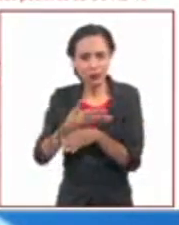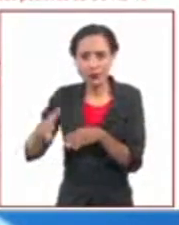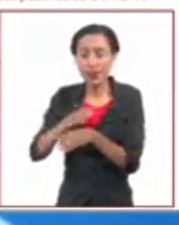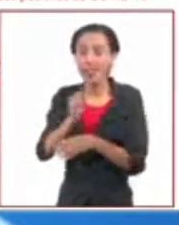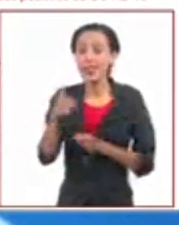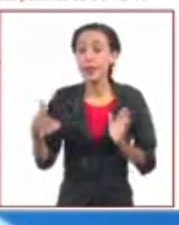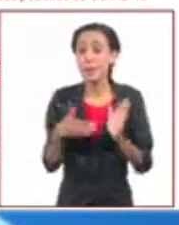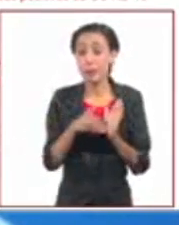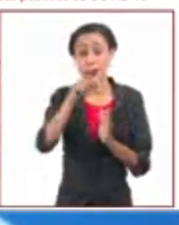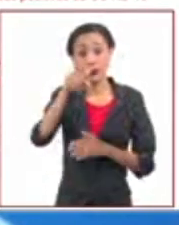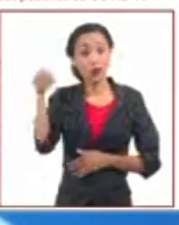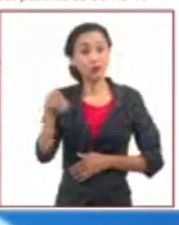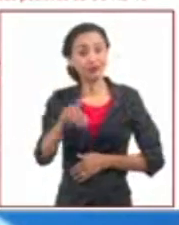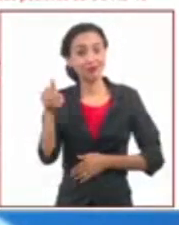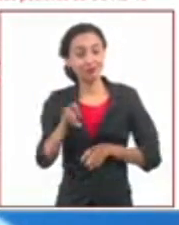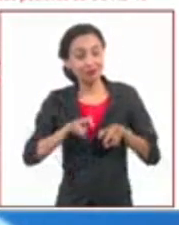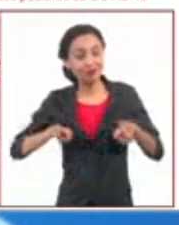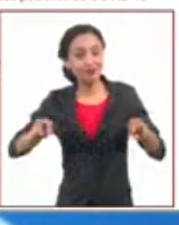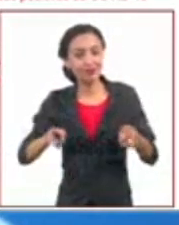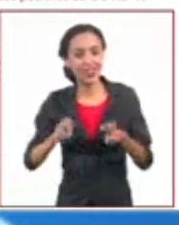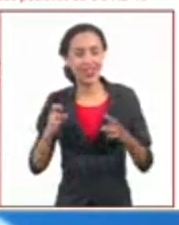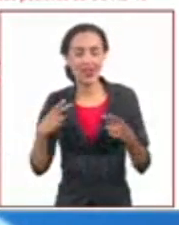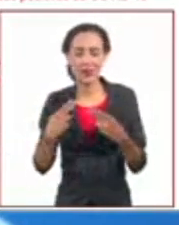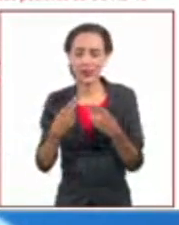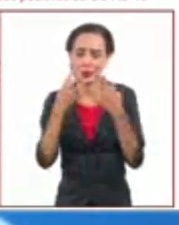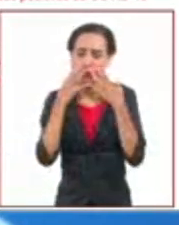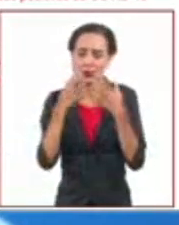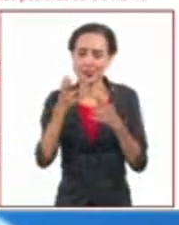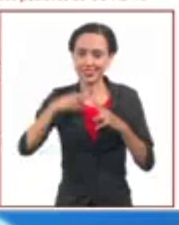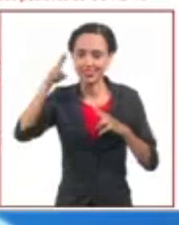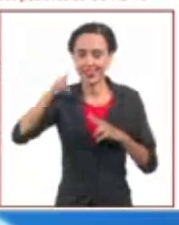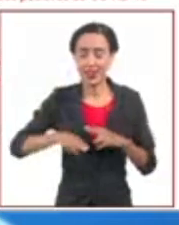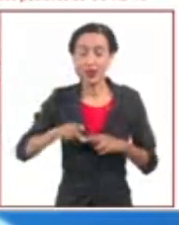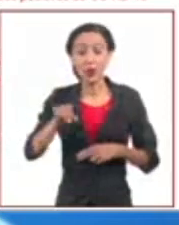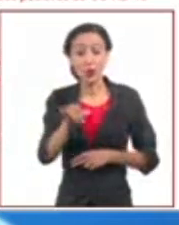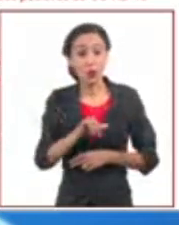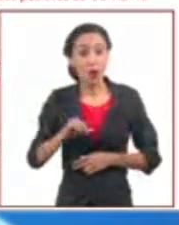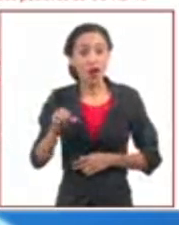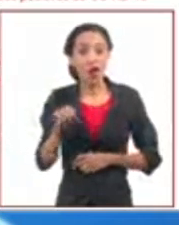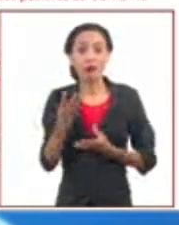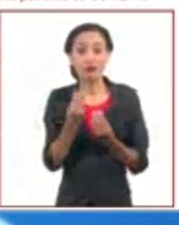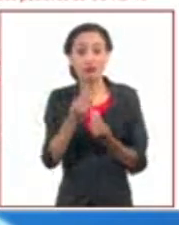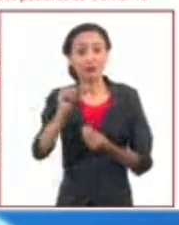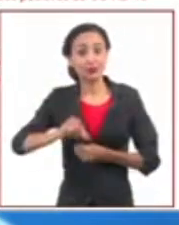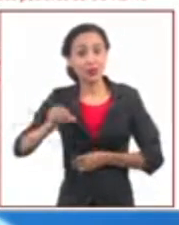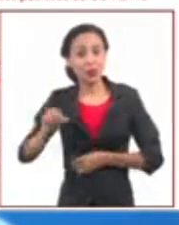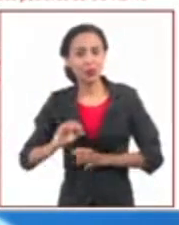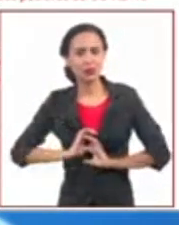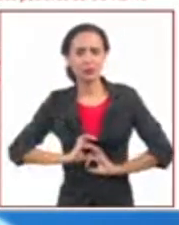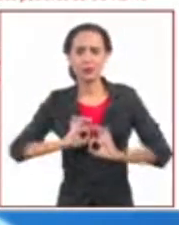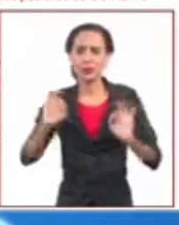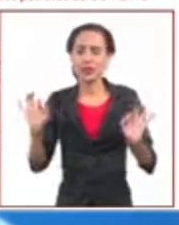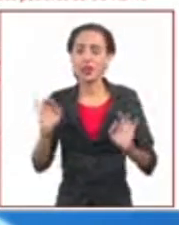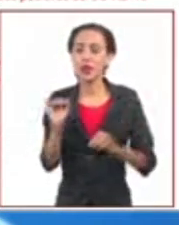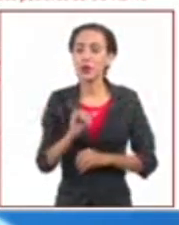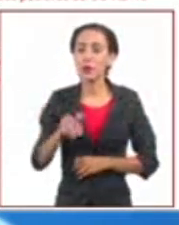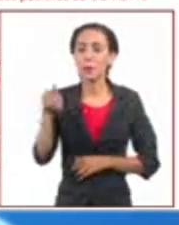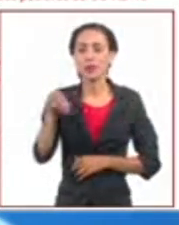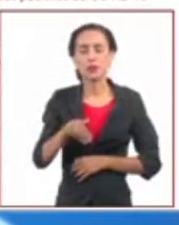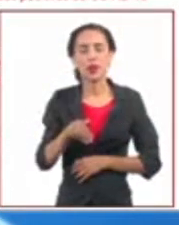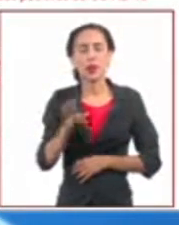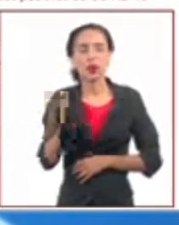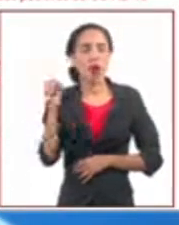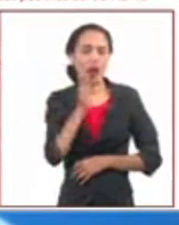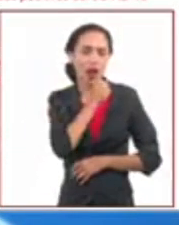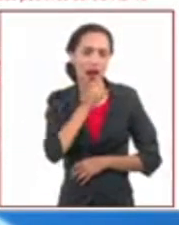a este evento un extraordinario concierto que fue acompañado de cantos y también